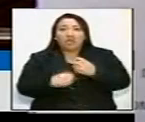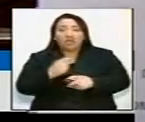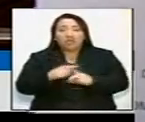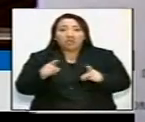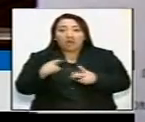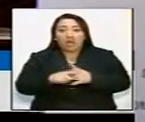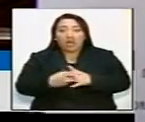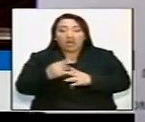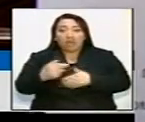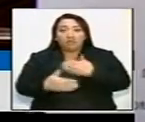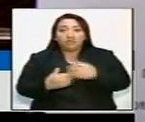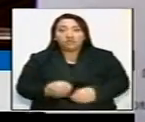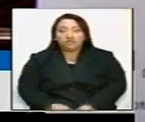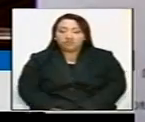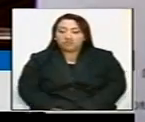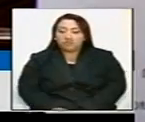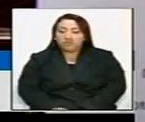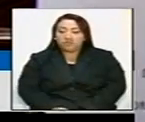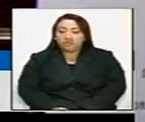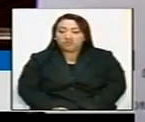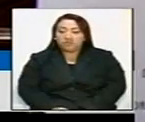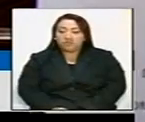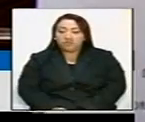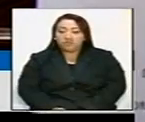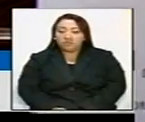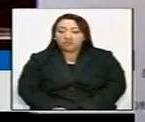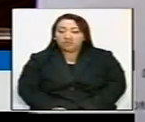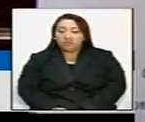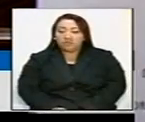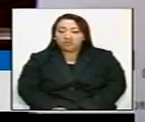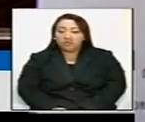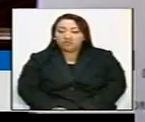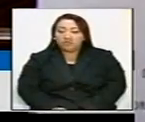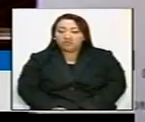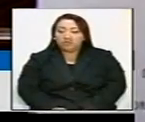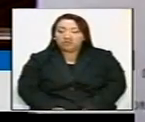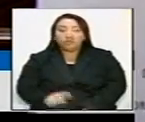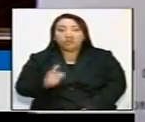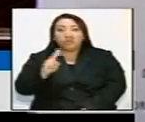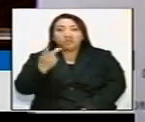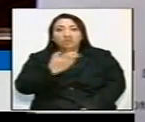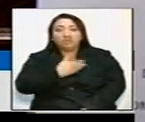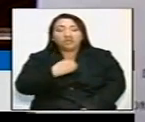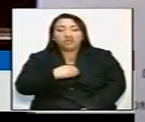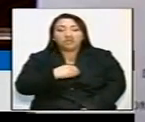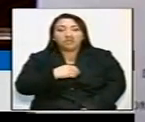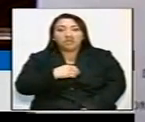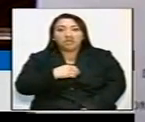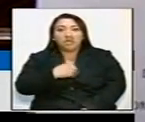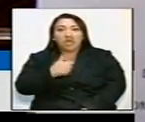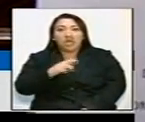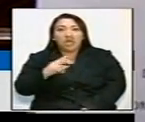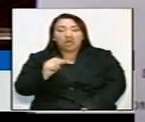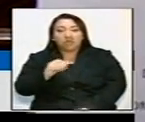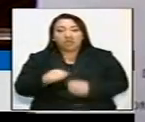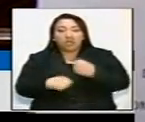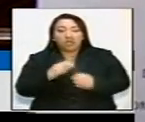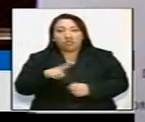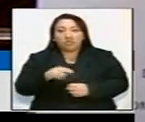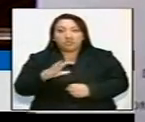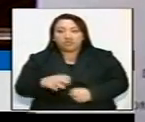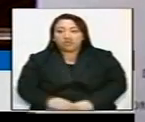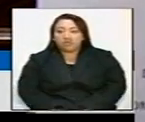hemos iniciado ese proceso, como mencionó la vicepresidenta Arauz, alrededor de inicio de los 2000. En el año